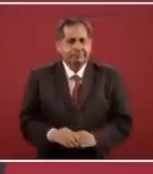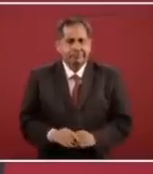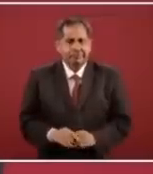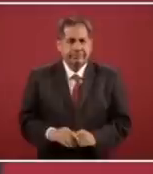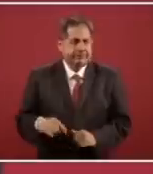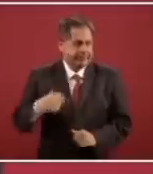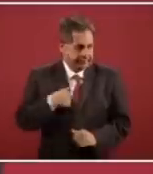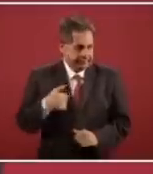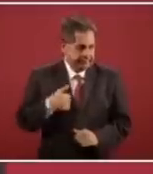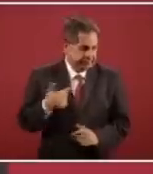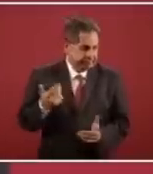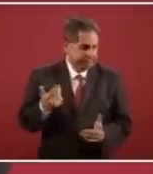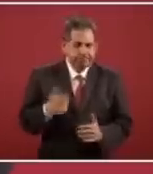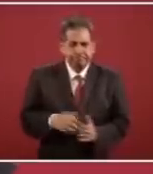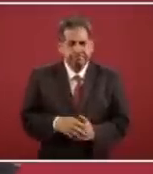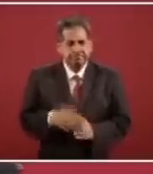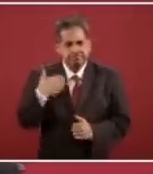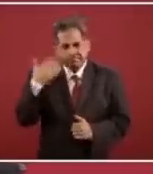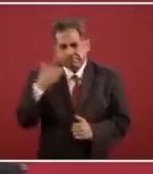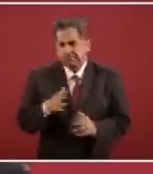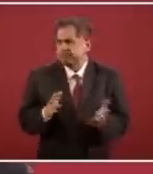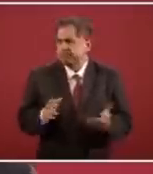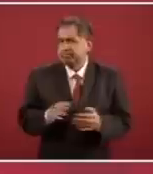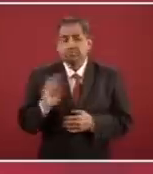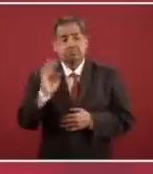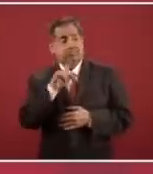Yo entiendo que piensen